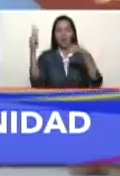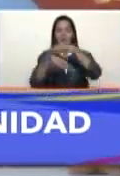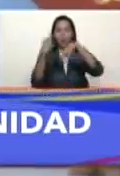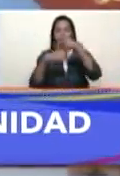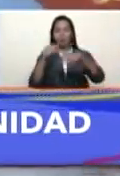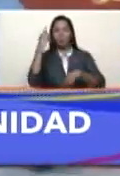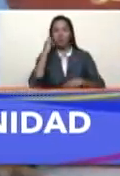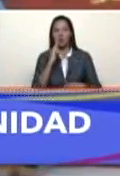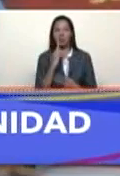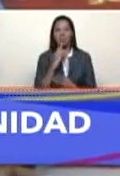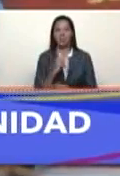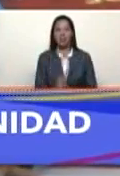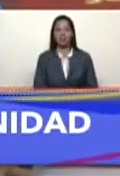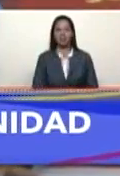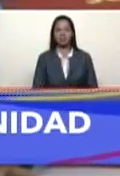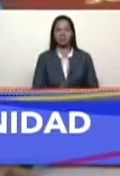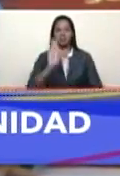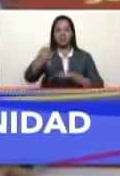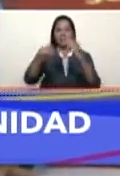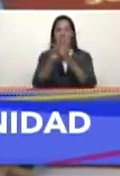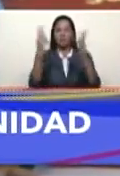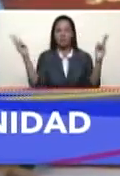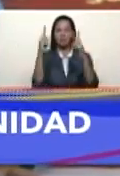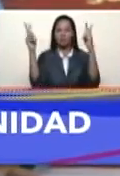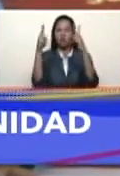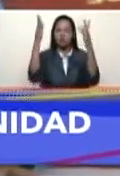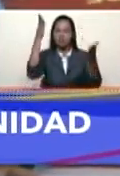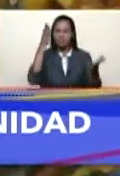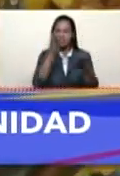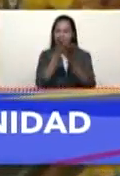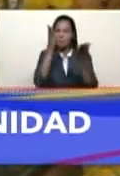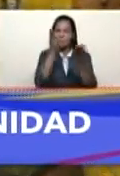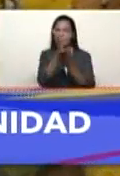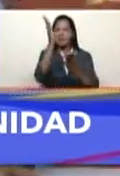bolivariana! ¡Hasta la victoria! ¡Victoria siempre!